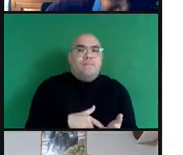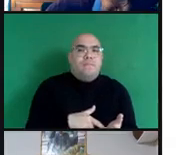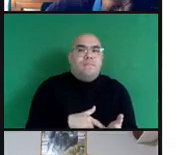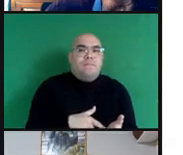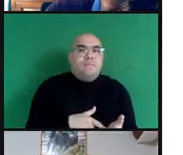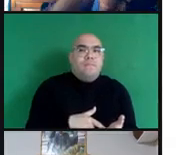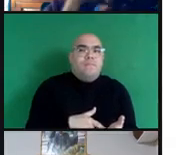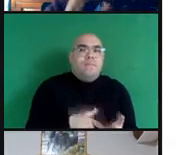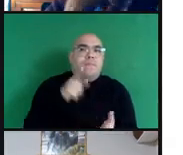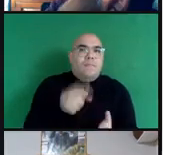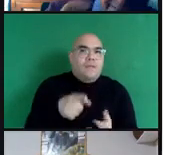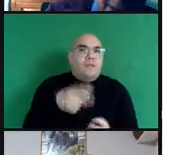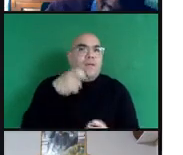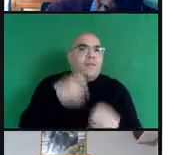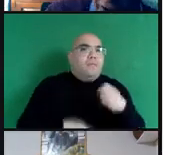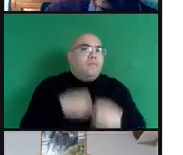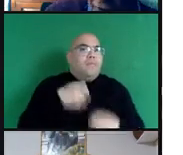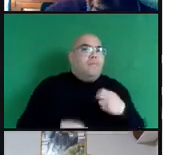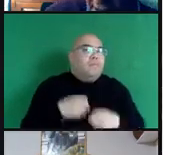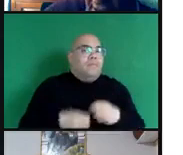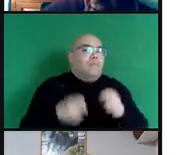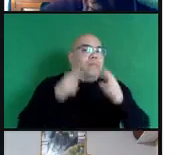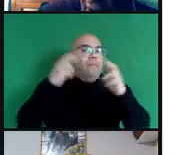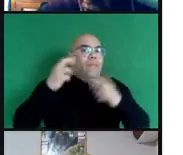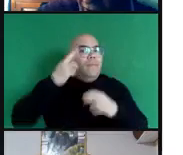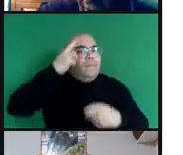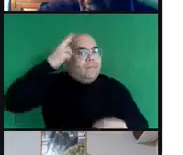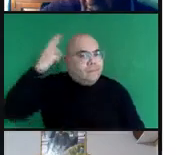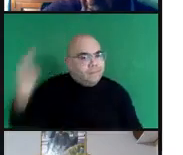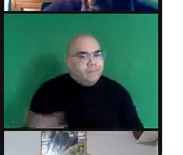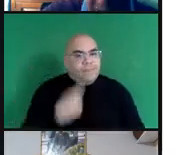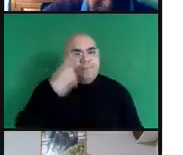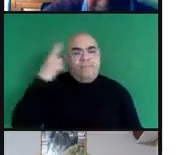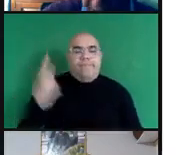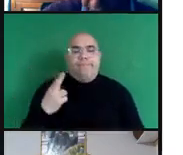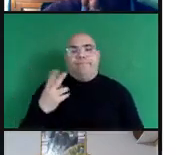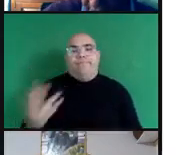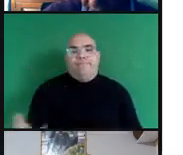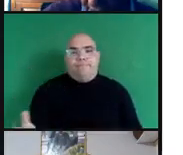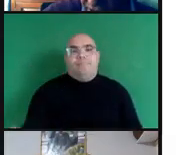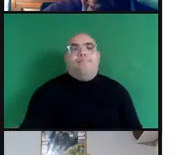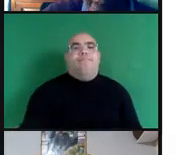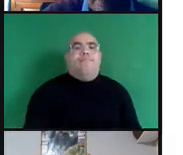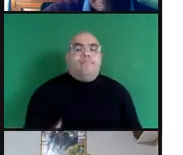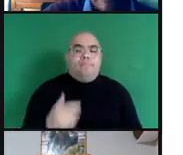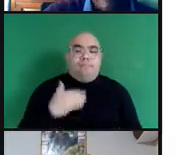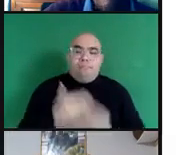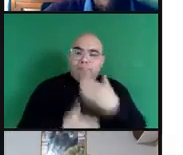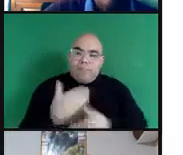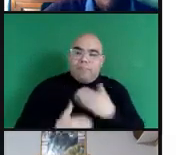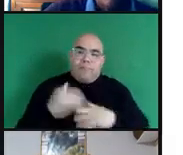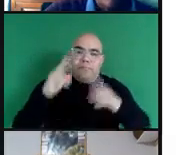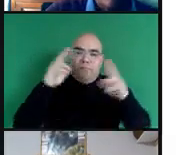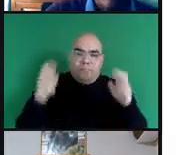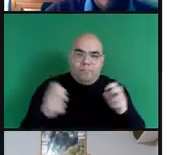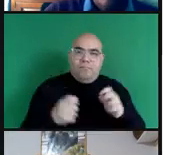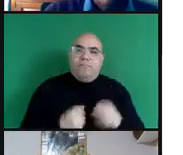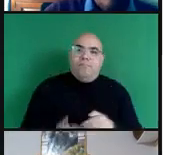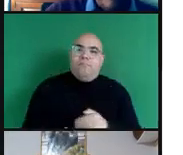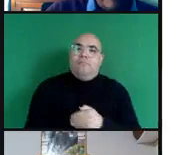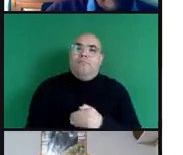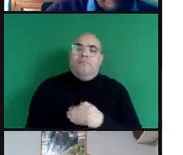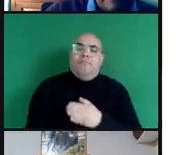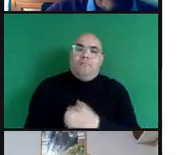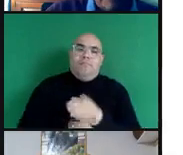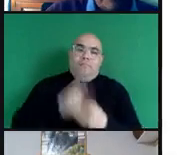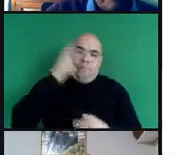El problema de la repetición, ¿no? Es que cuando uno habla de los procesos de justicia y paz es la no repetición,